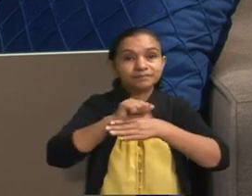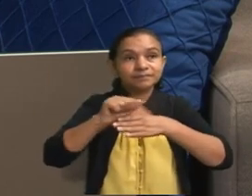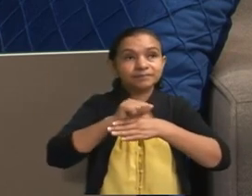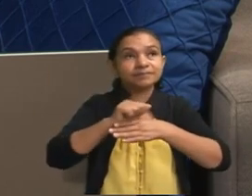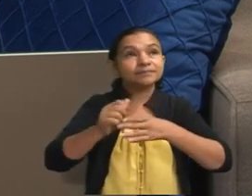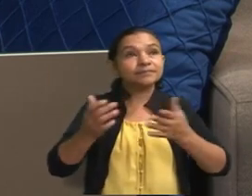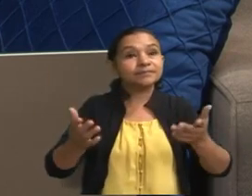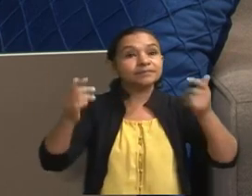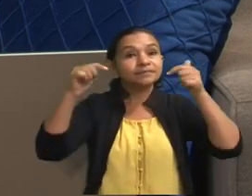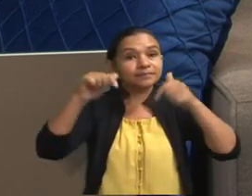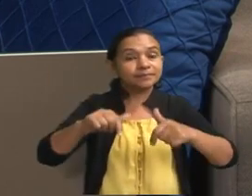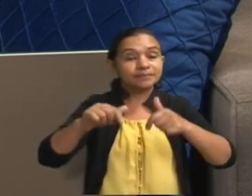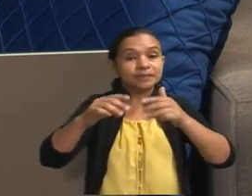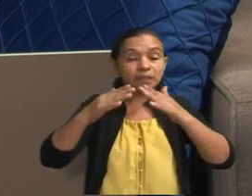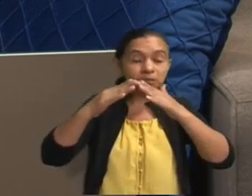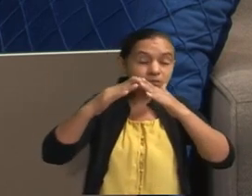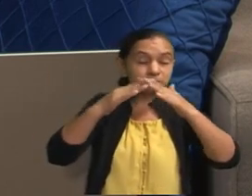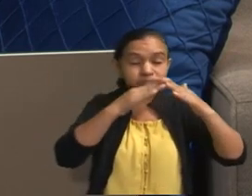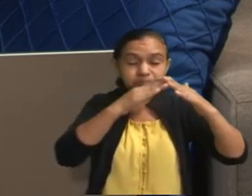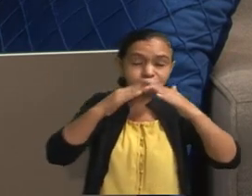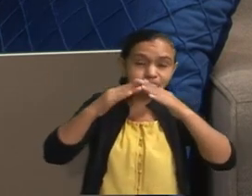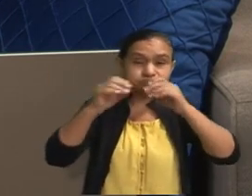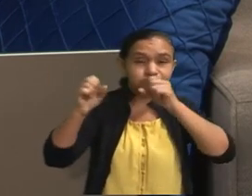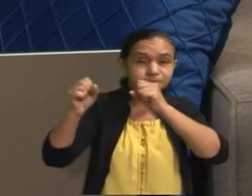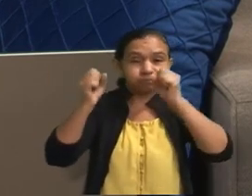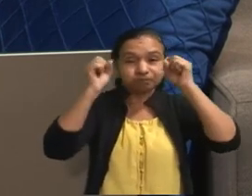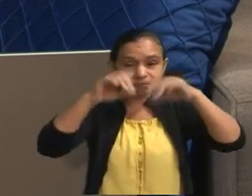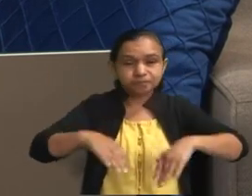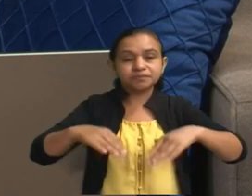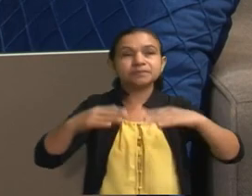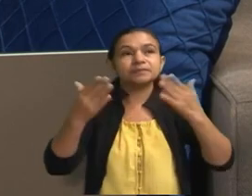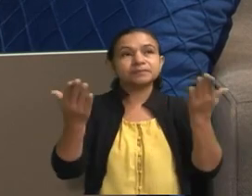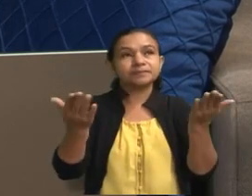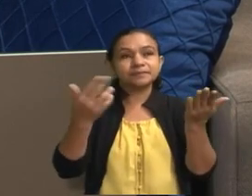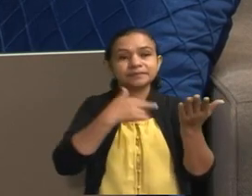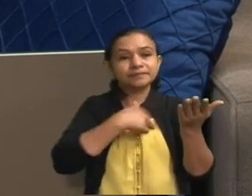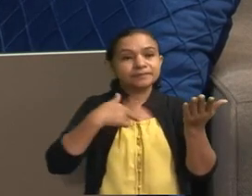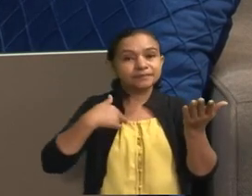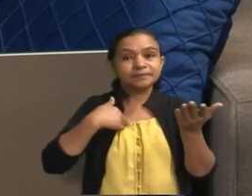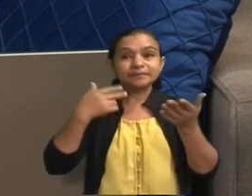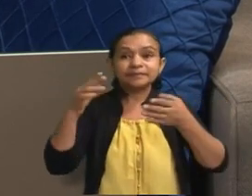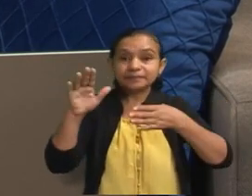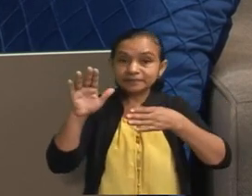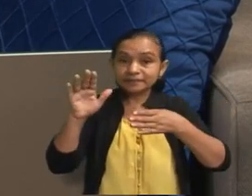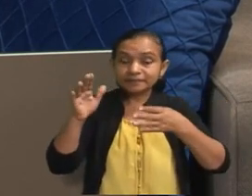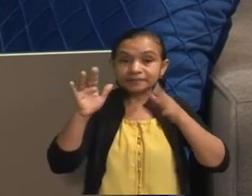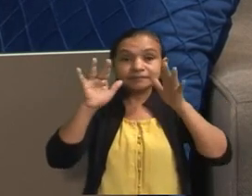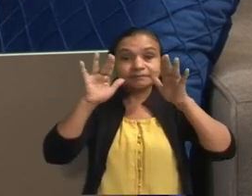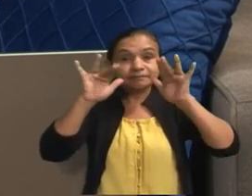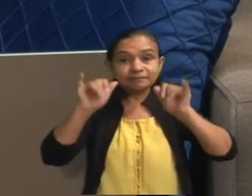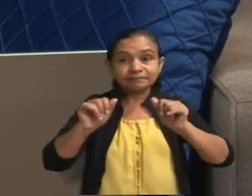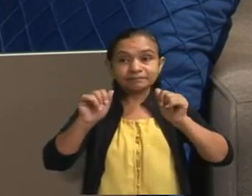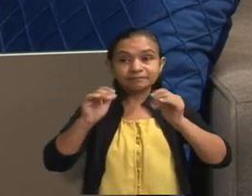Ahora ocurre el terremoto, simulando, ¿no? Entonces, el terremoto,